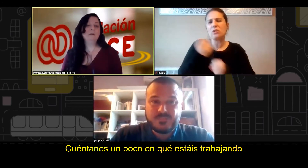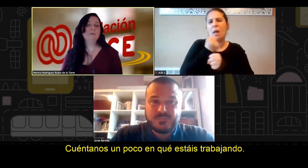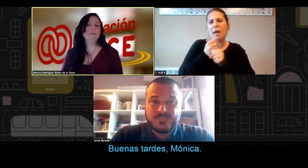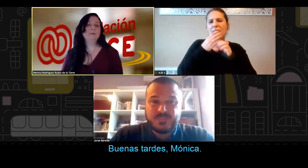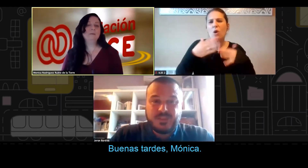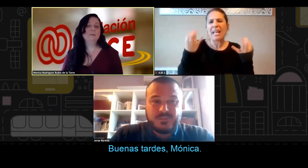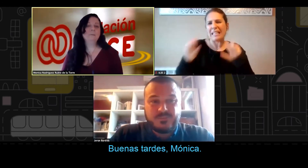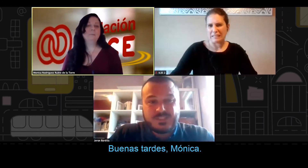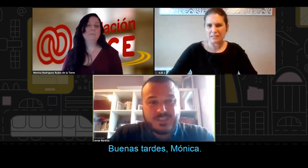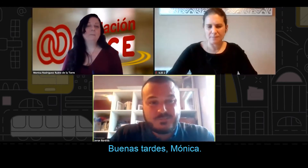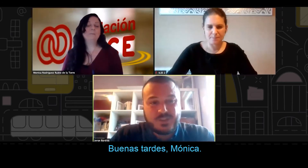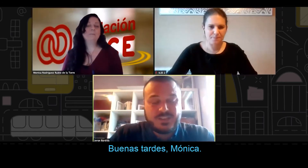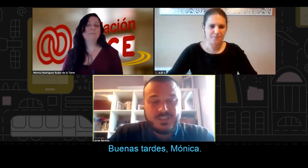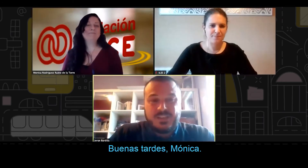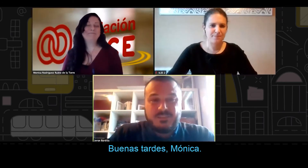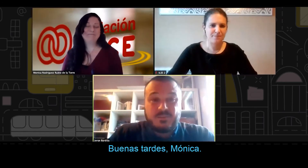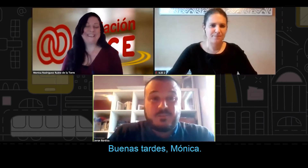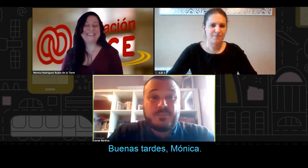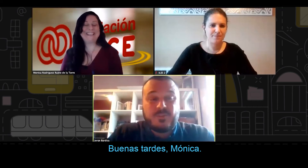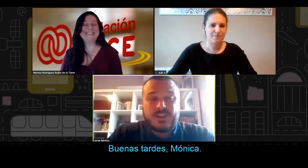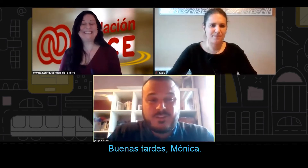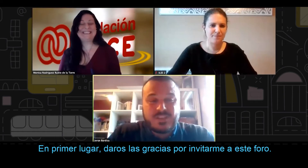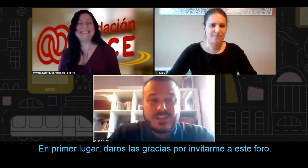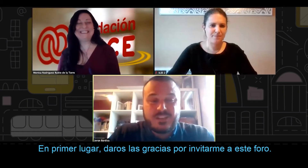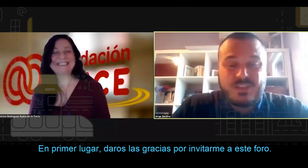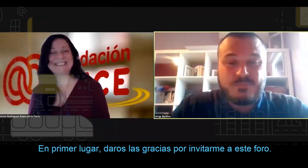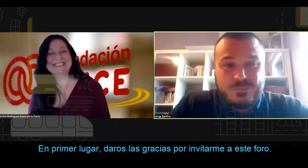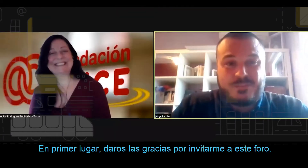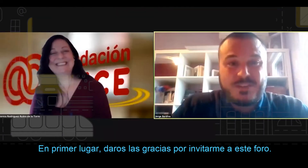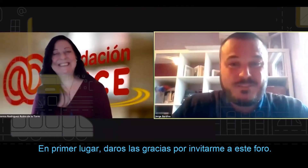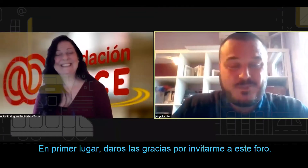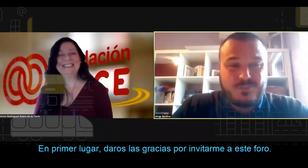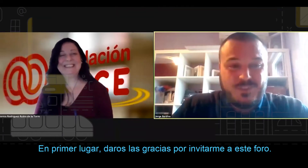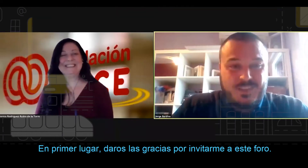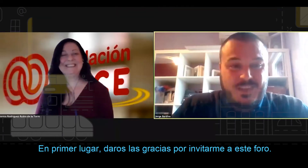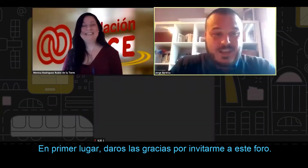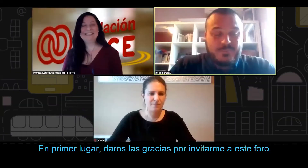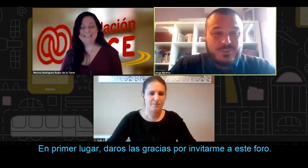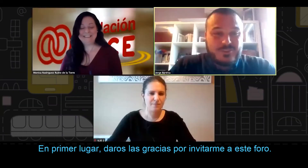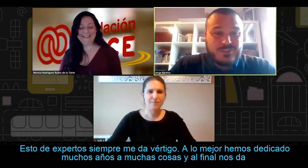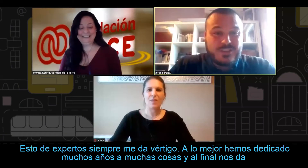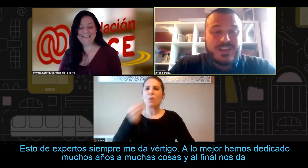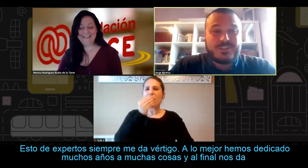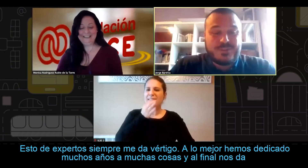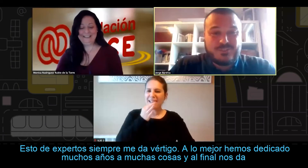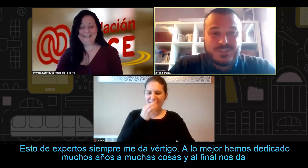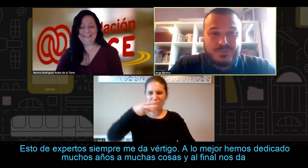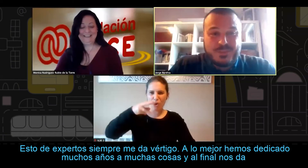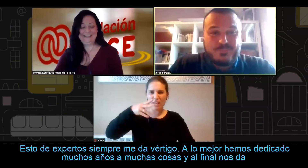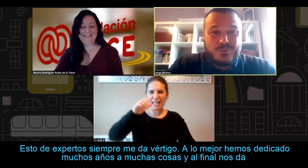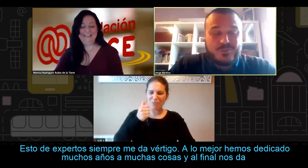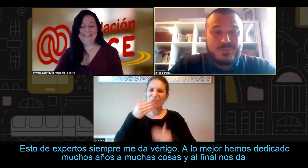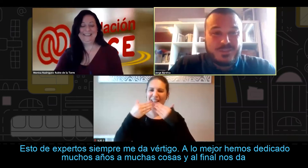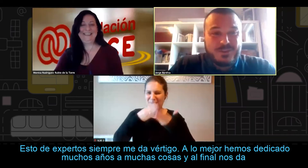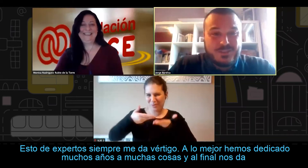trabajando. Buenas tardes, Mónica. Bueno, en primer lugar, daros las gracias por invitarme a este foro. A mí todo eso que suena a expertos siempre me da